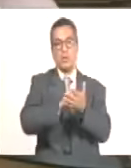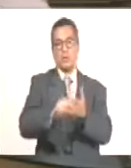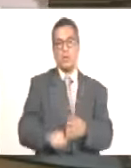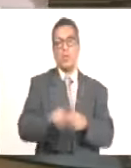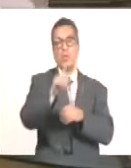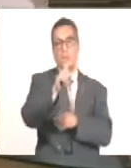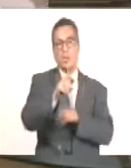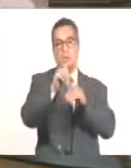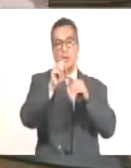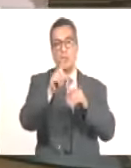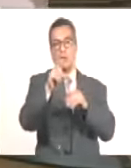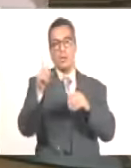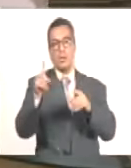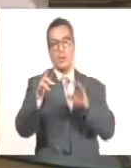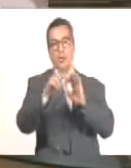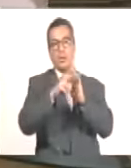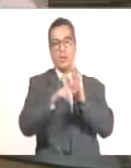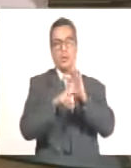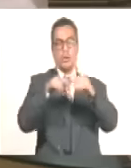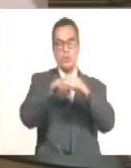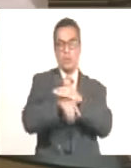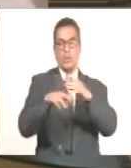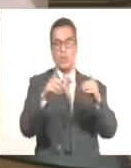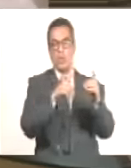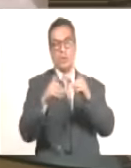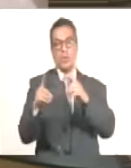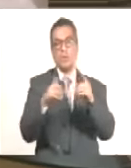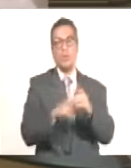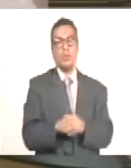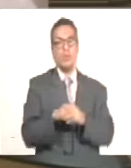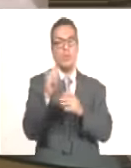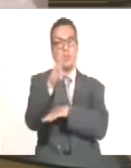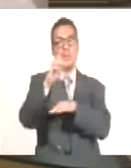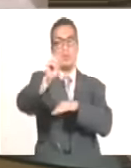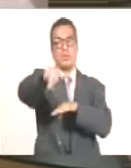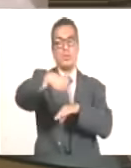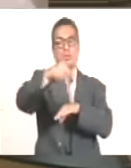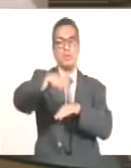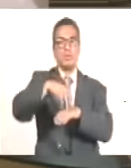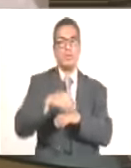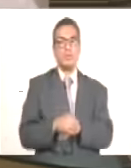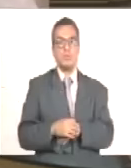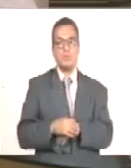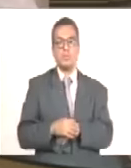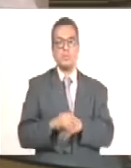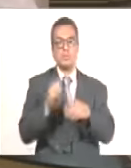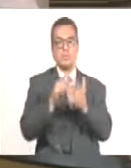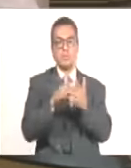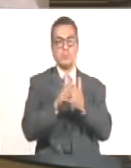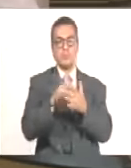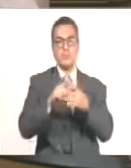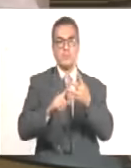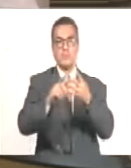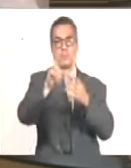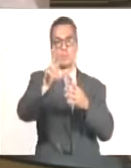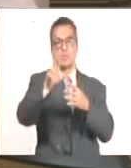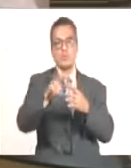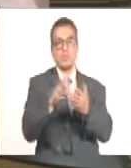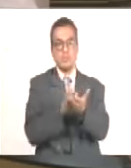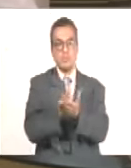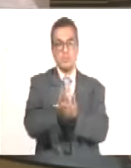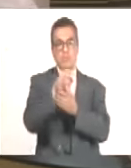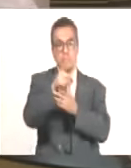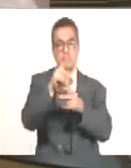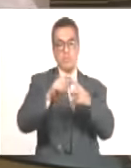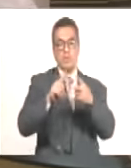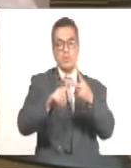artículo 111 del Reglamento Interior y de Debates de la Asamblea Nacional. Punto número 3. Continuación